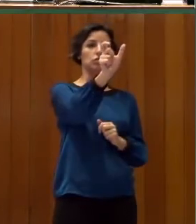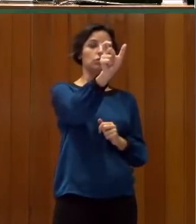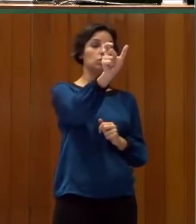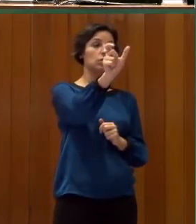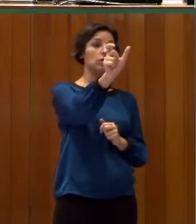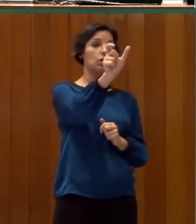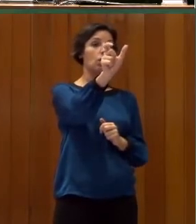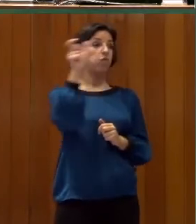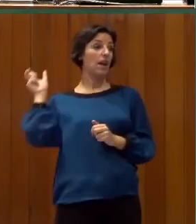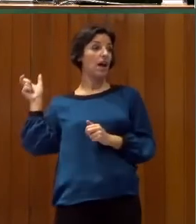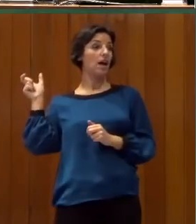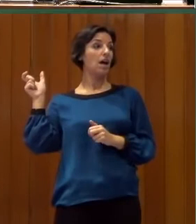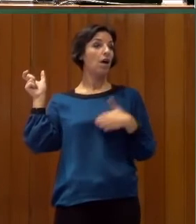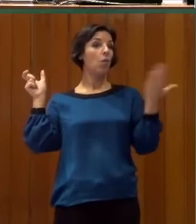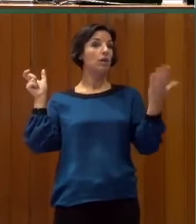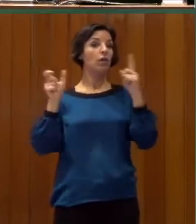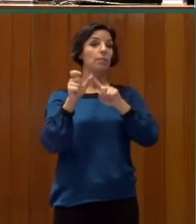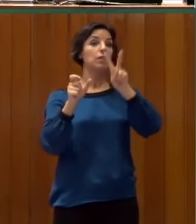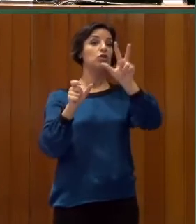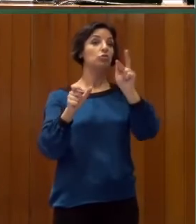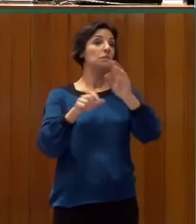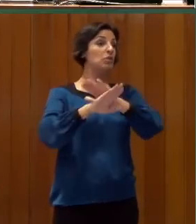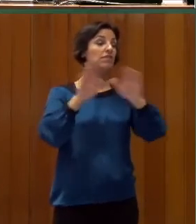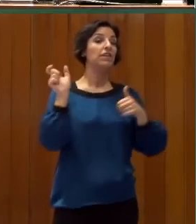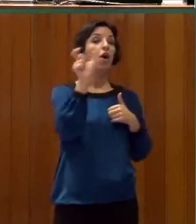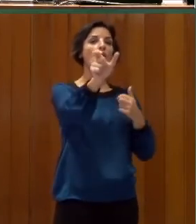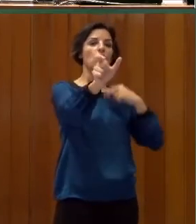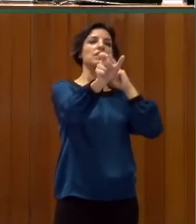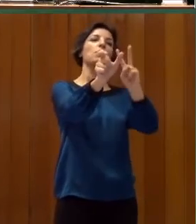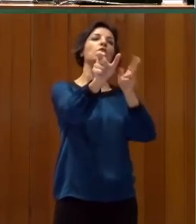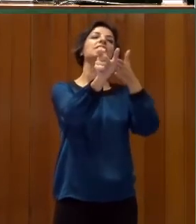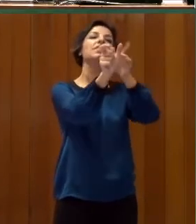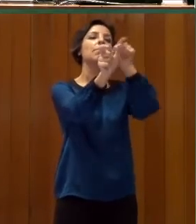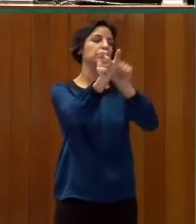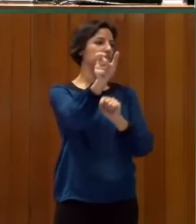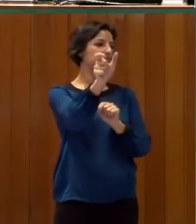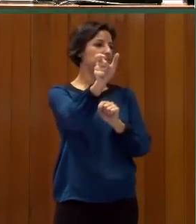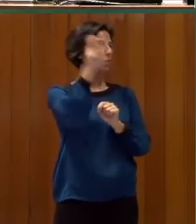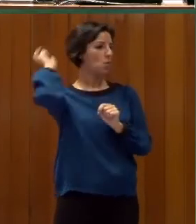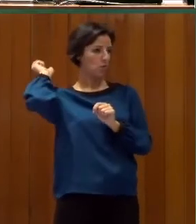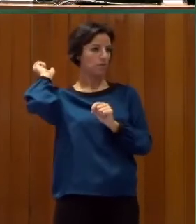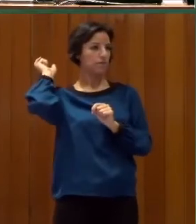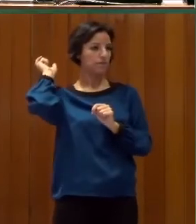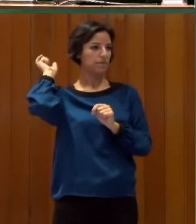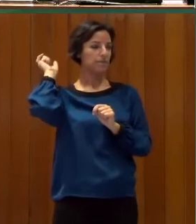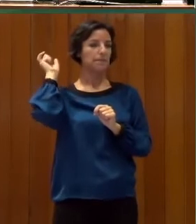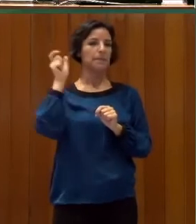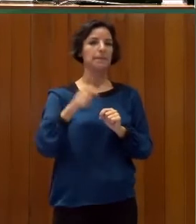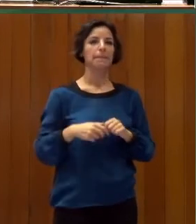desaparece de la pantalla cuando el participante responde o al finalizar el tiempo.